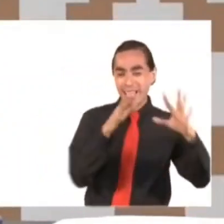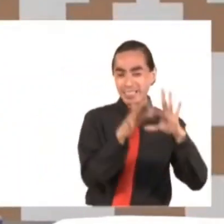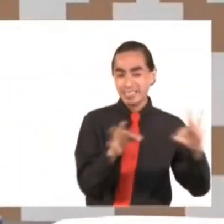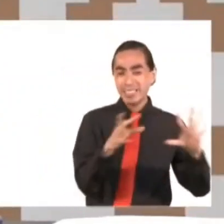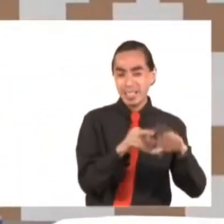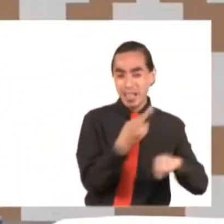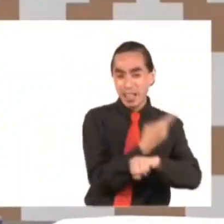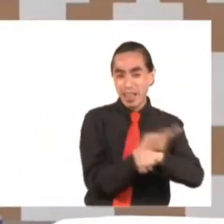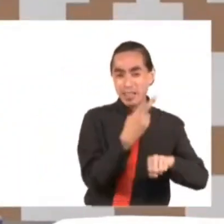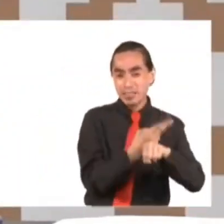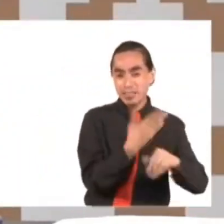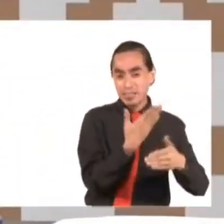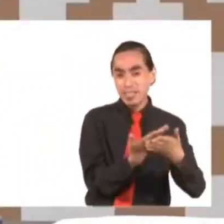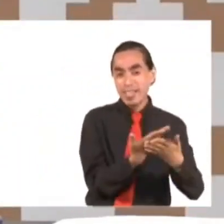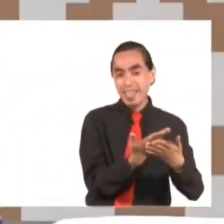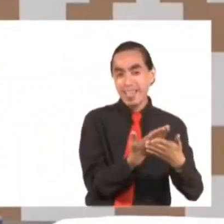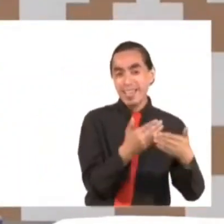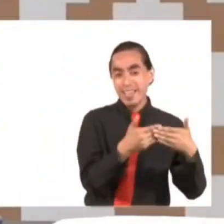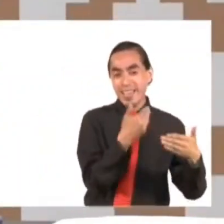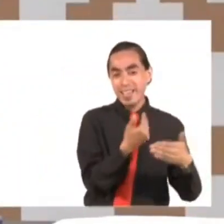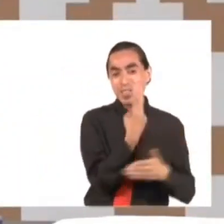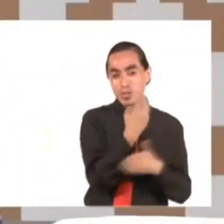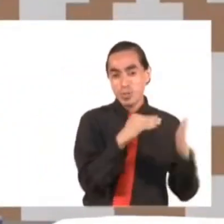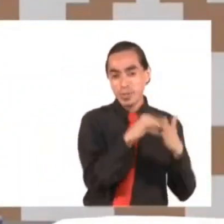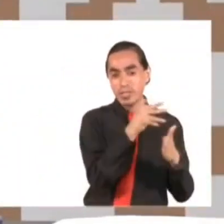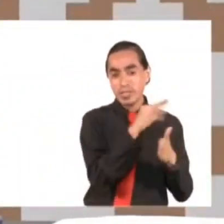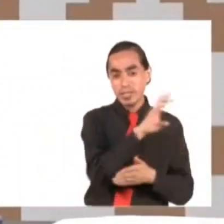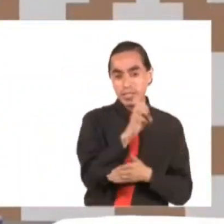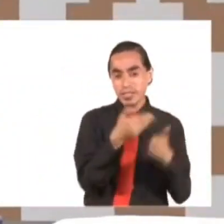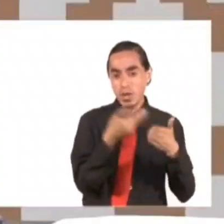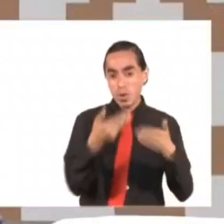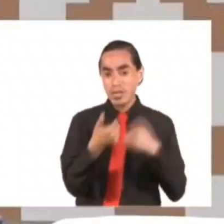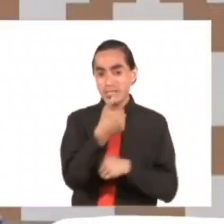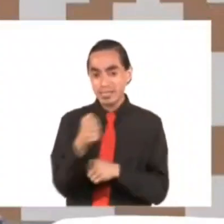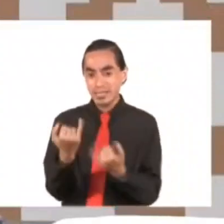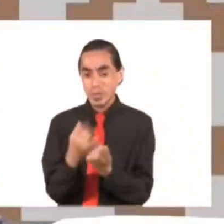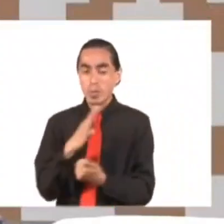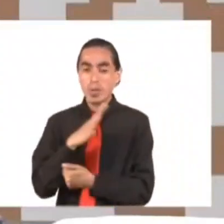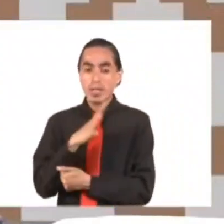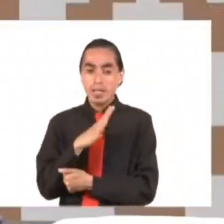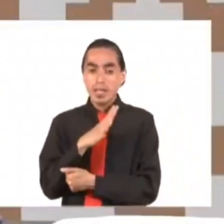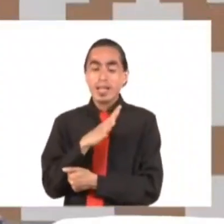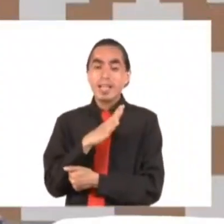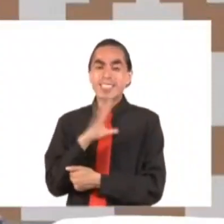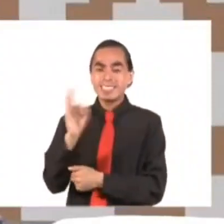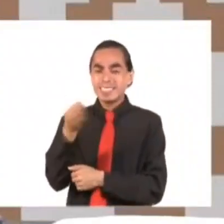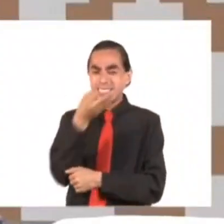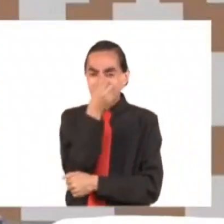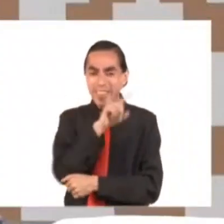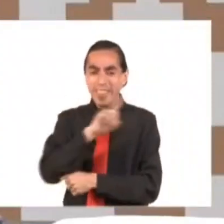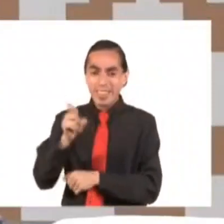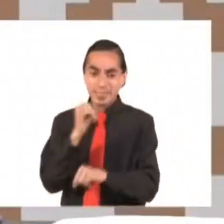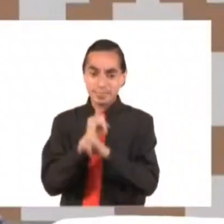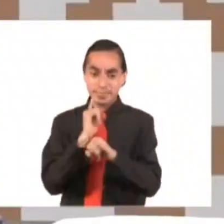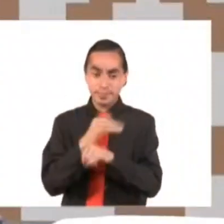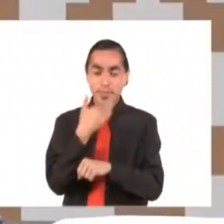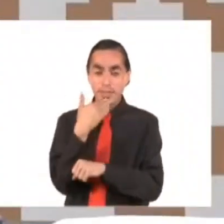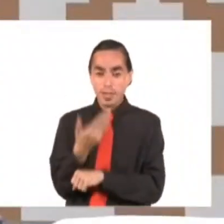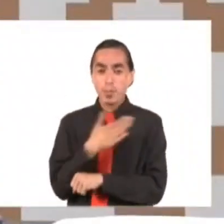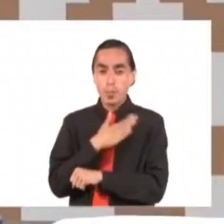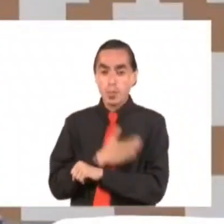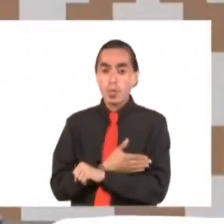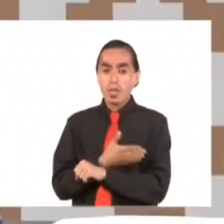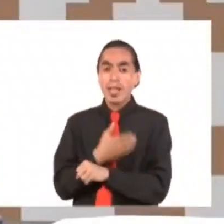pasado a menos de 600, de tener 2.500, hemos digitalizado cerca de 100 y nuestro objetivo para final del año es